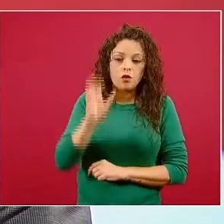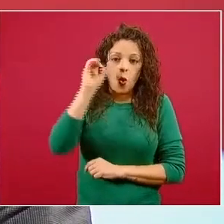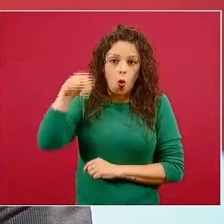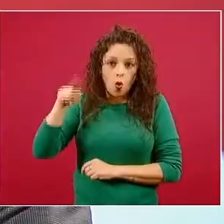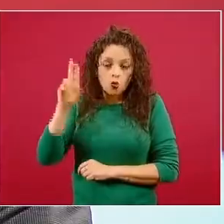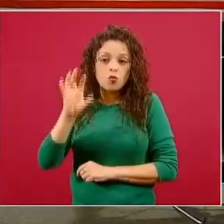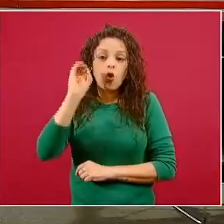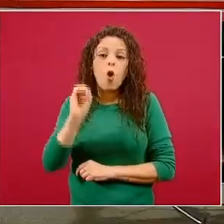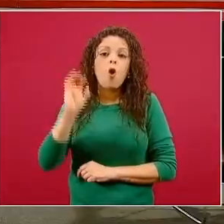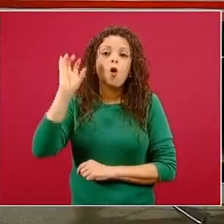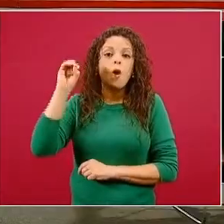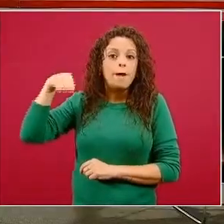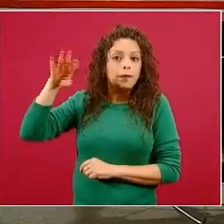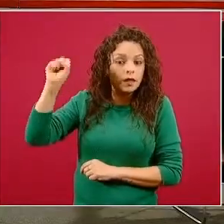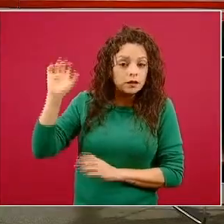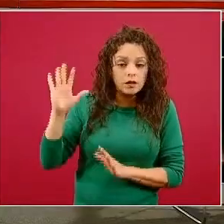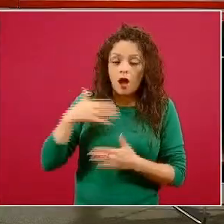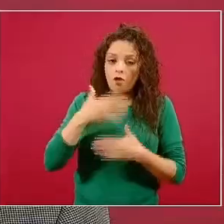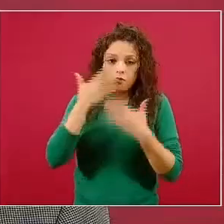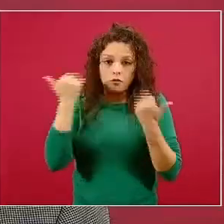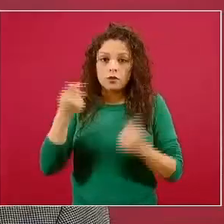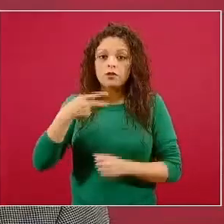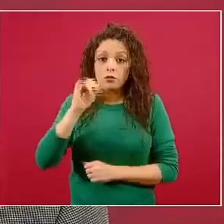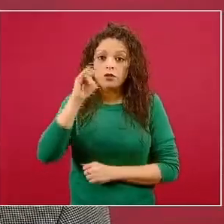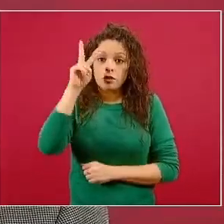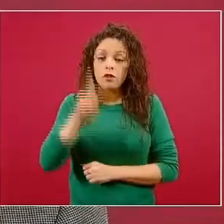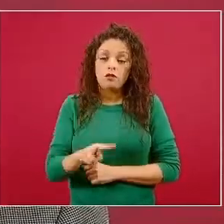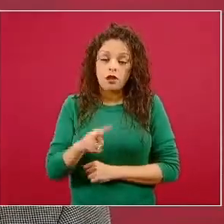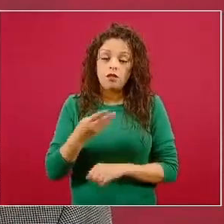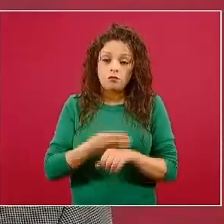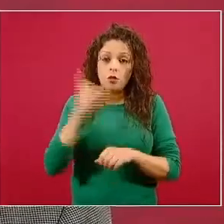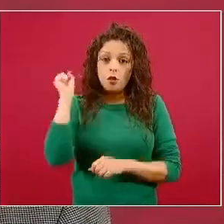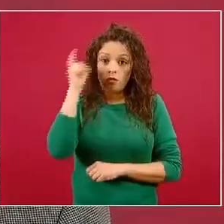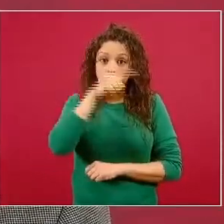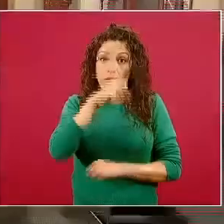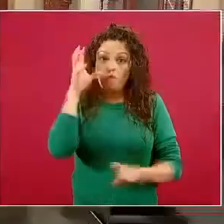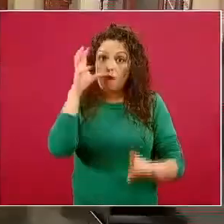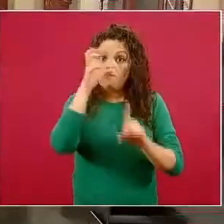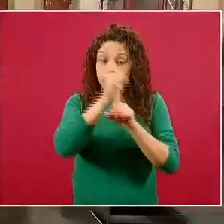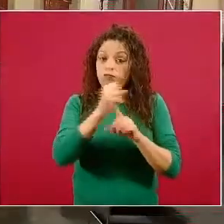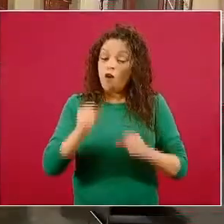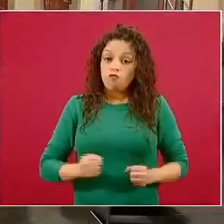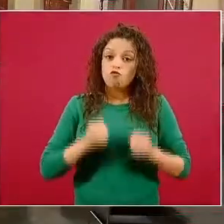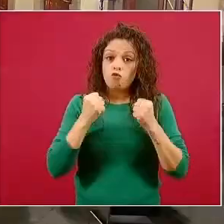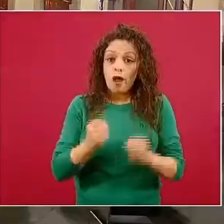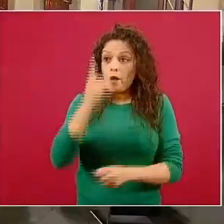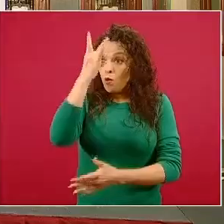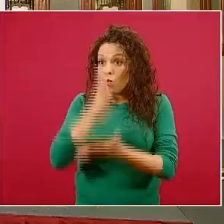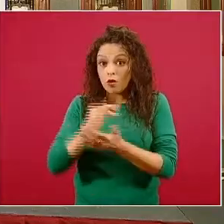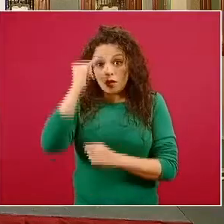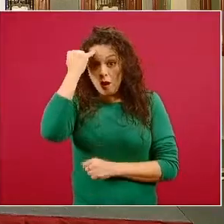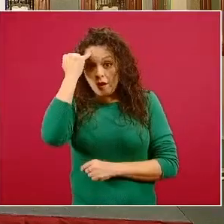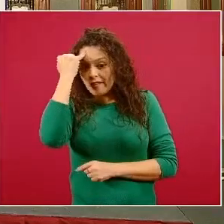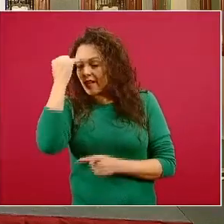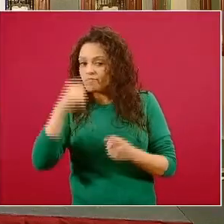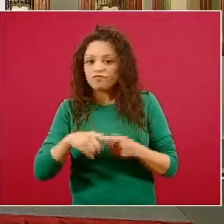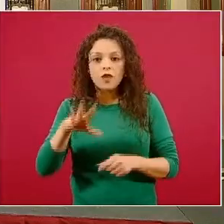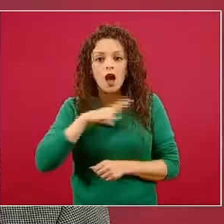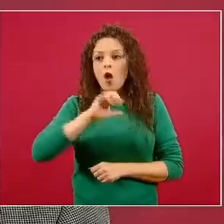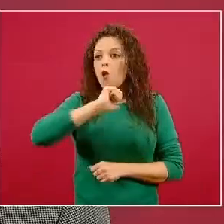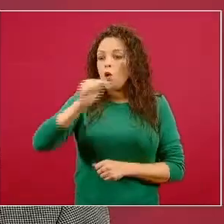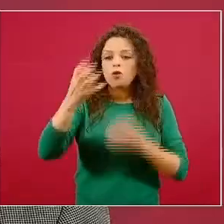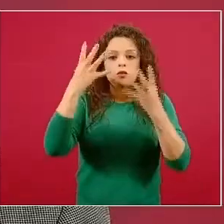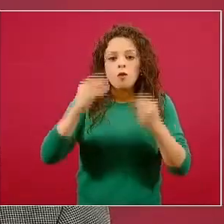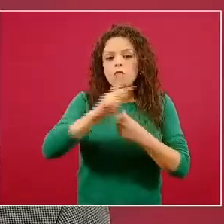Salud, pero sin duda enfrentamos un enorme reto, pero no solamente en el caso de India, sino en múltiples países que han